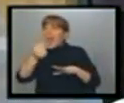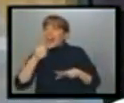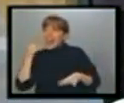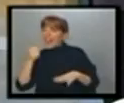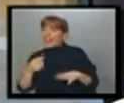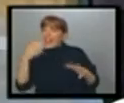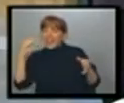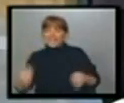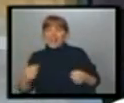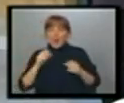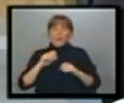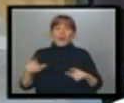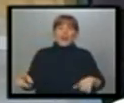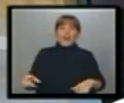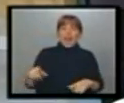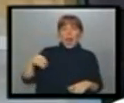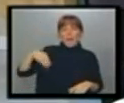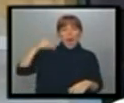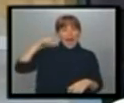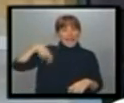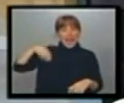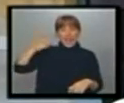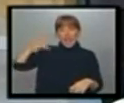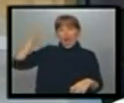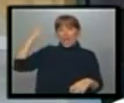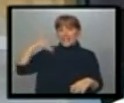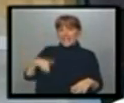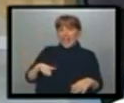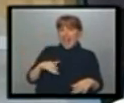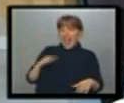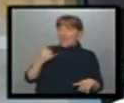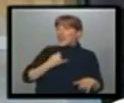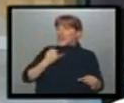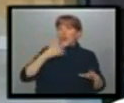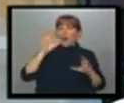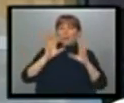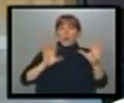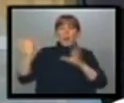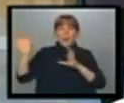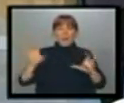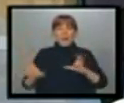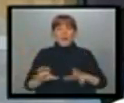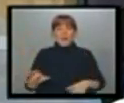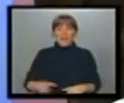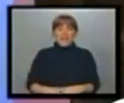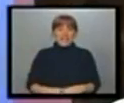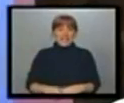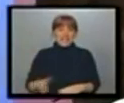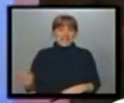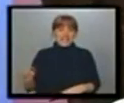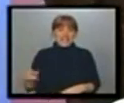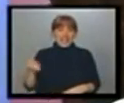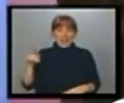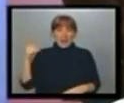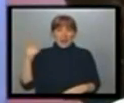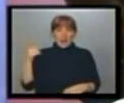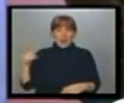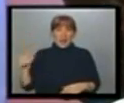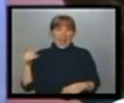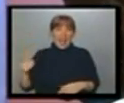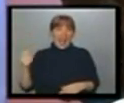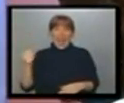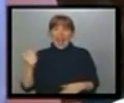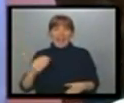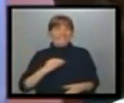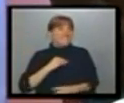bien, qué está mal. Como Mariano decía ayer, ¿no? Ver dónde pongo cada cosa en la heladera. Sí. Acá tiene que ver con una cosa. Primero, con que eres un fanático